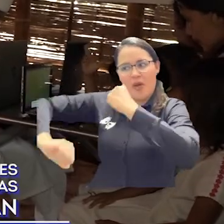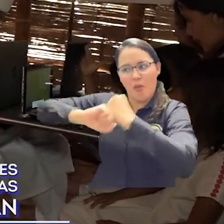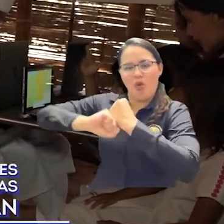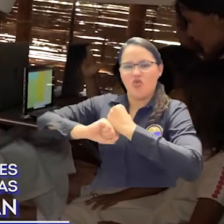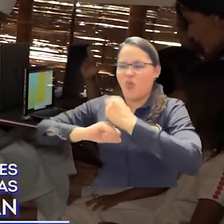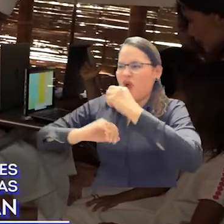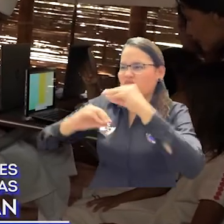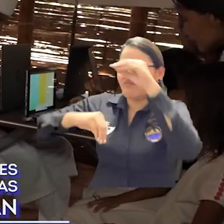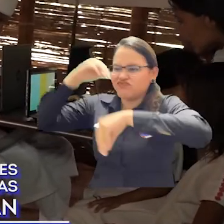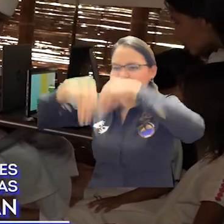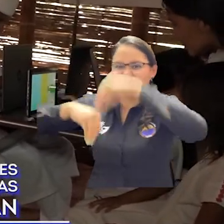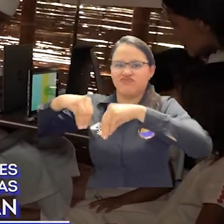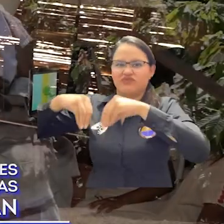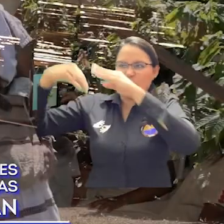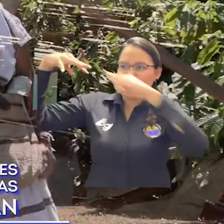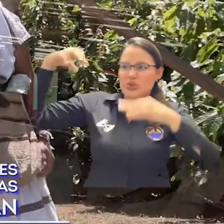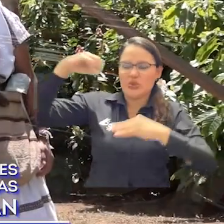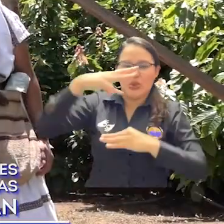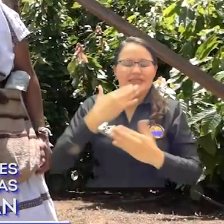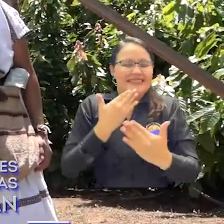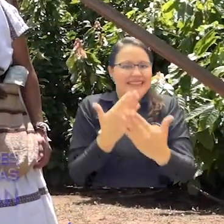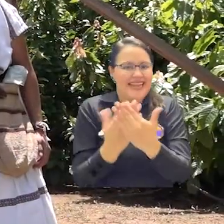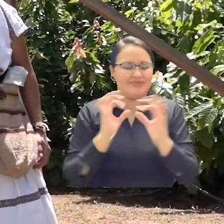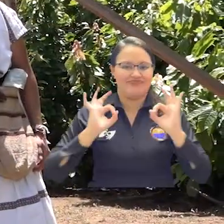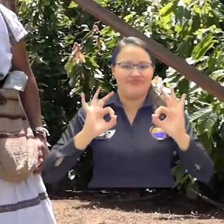profesor Víctor que nos ayudó en esta instalación.